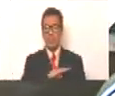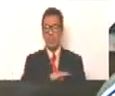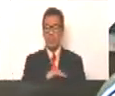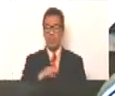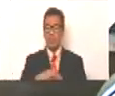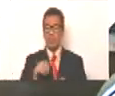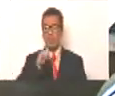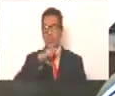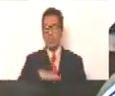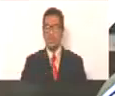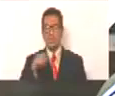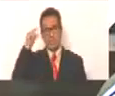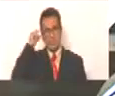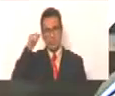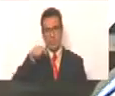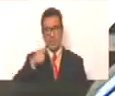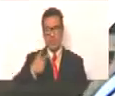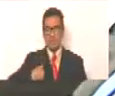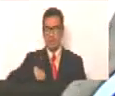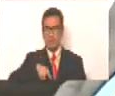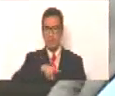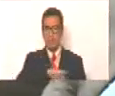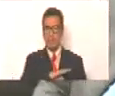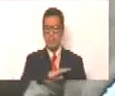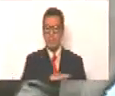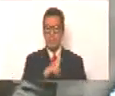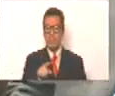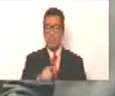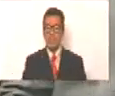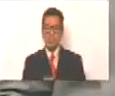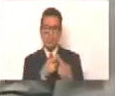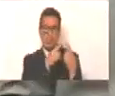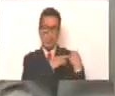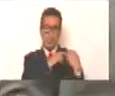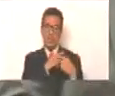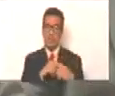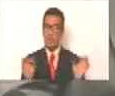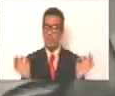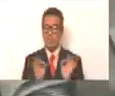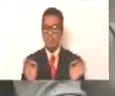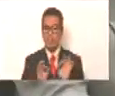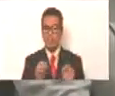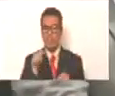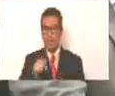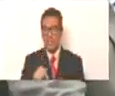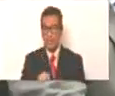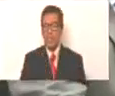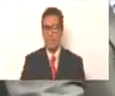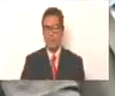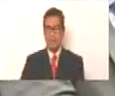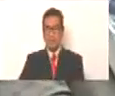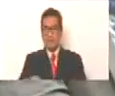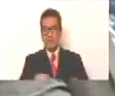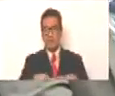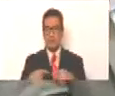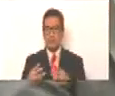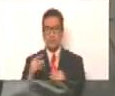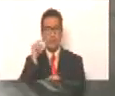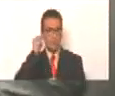Hoy nosotras no somos representantes de nadie. Y aquí en este escenario hay mujeres